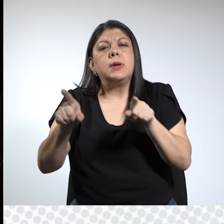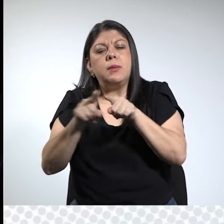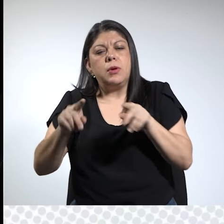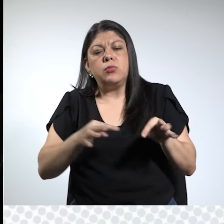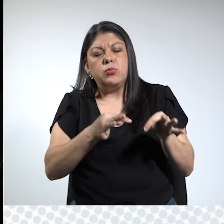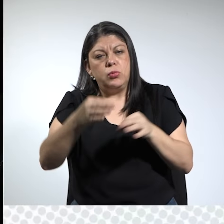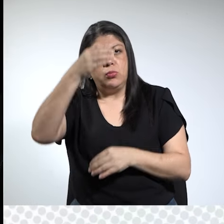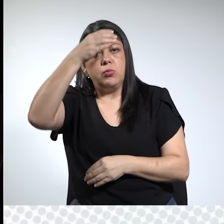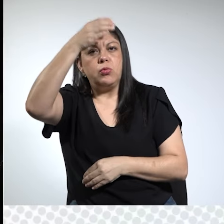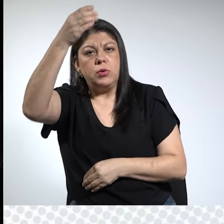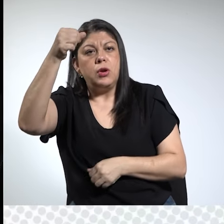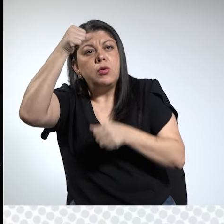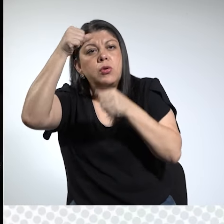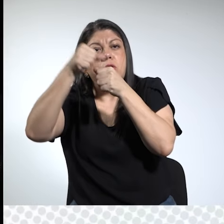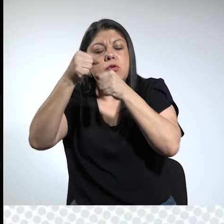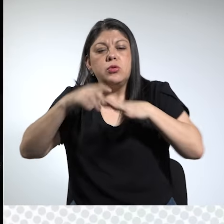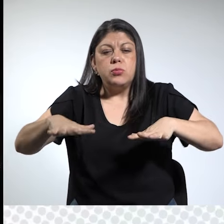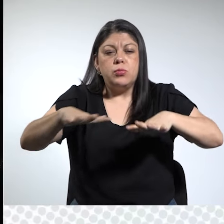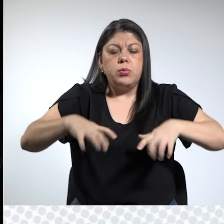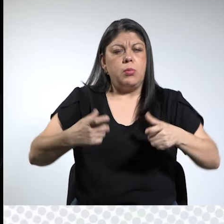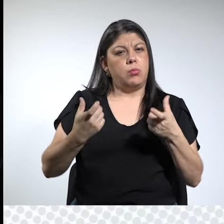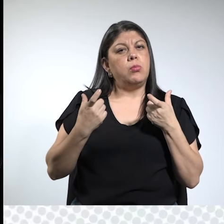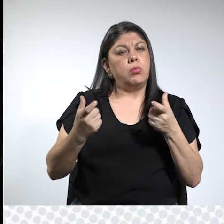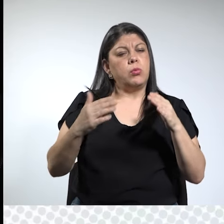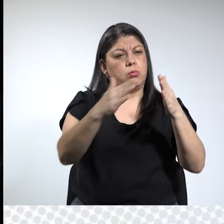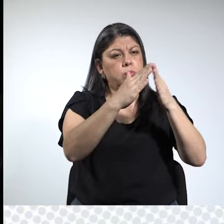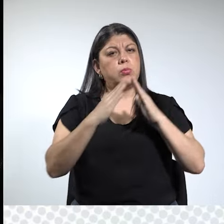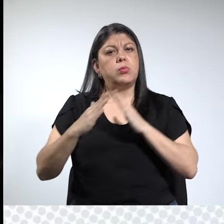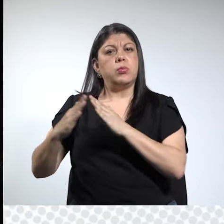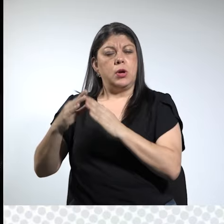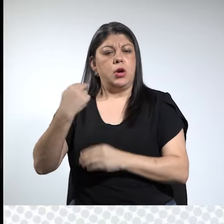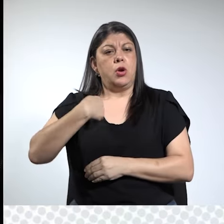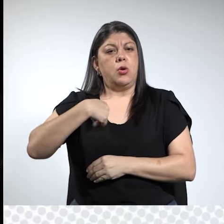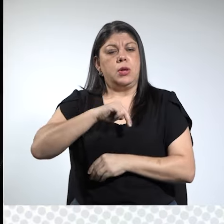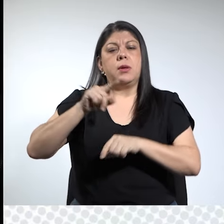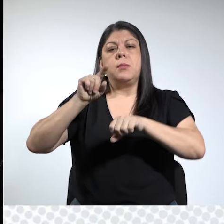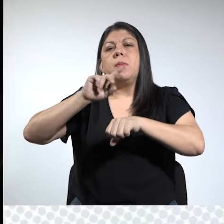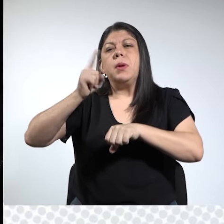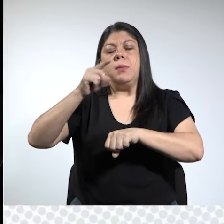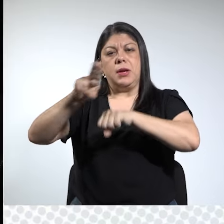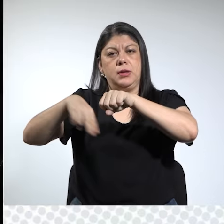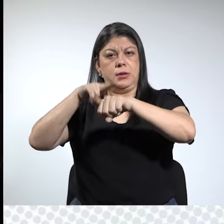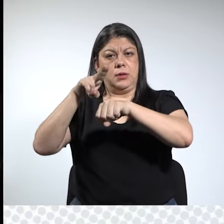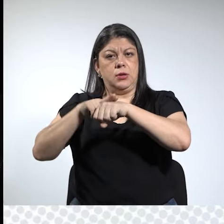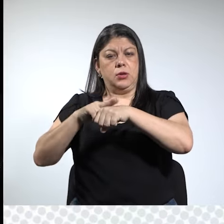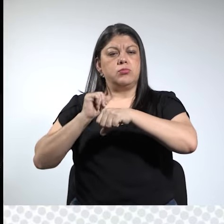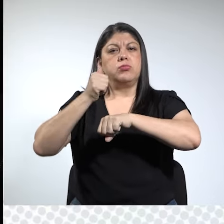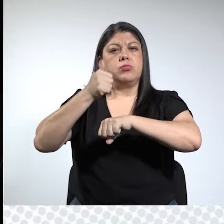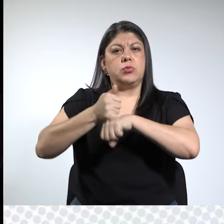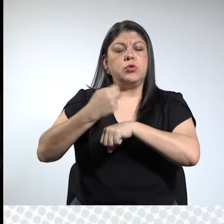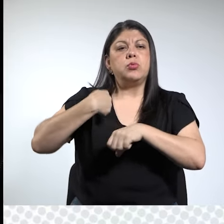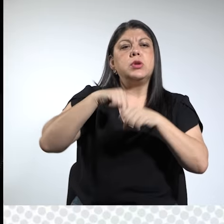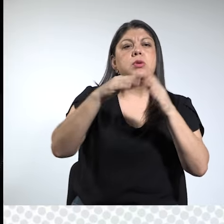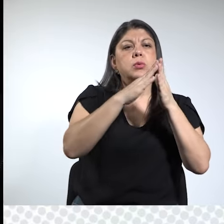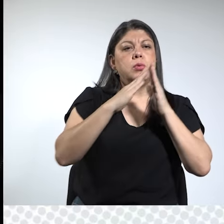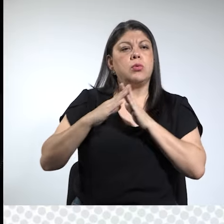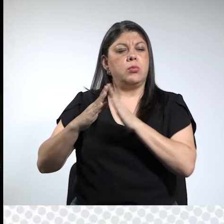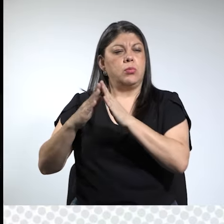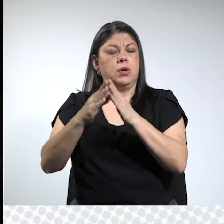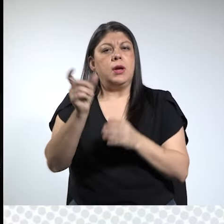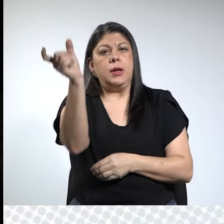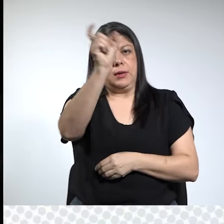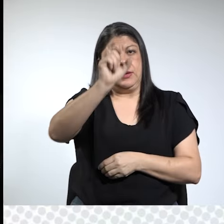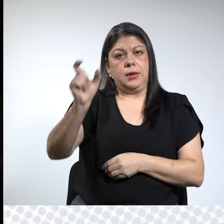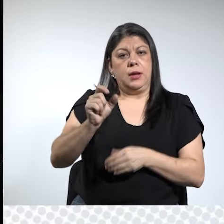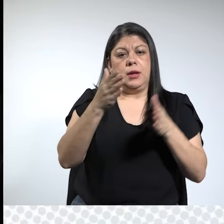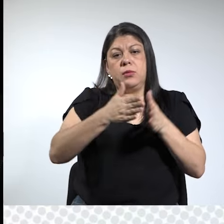cultural. Recuerde que tenemos grandes riquezas, tenemos las comunidades de nuestras primeras naciones, tenemos también comunidad italiana en la zona sur,